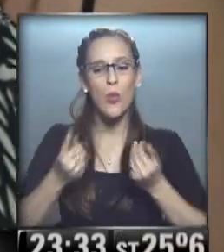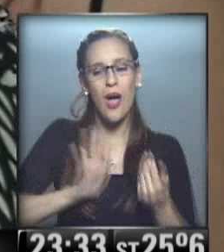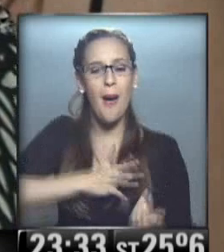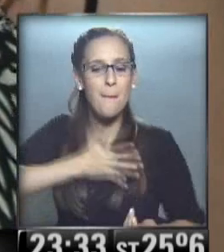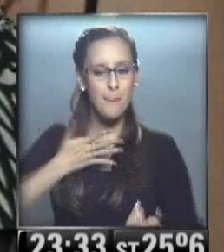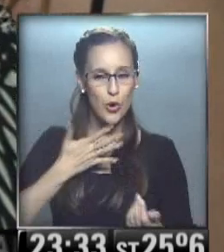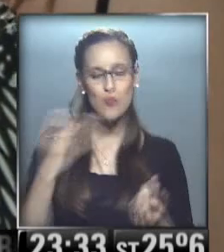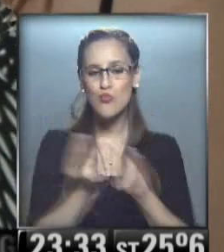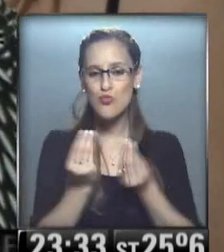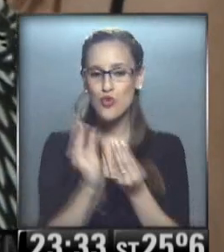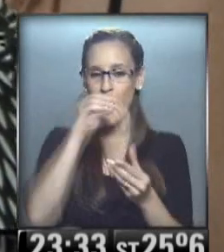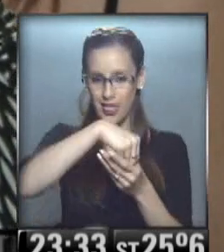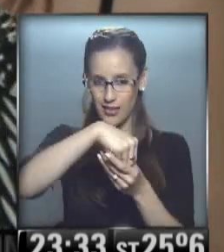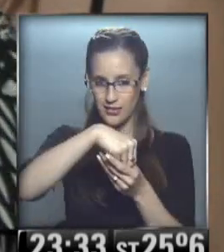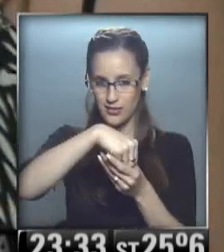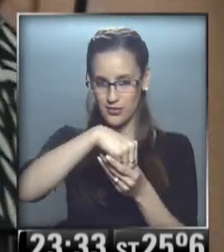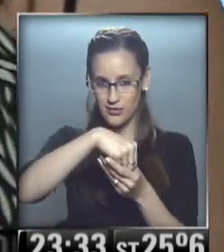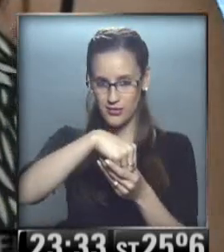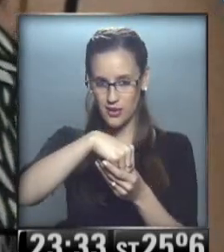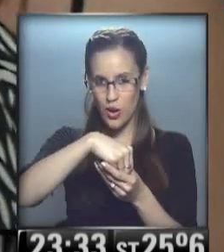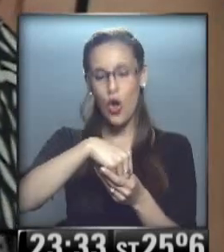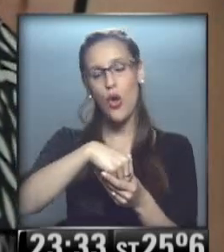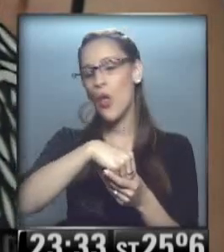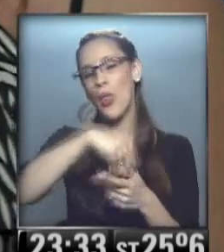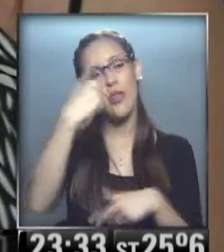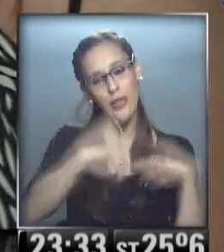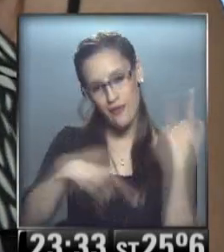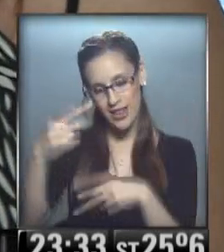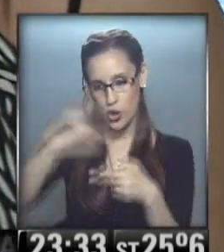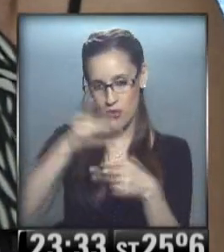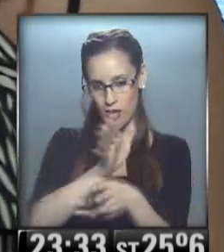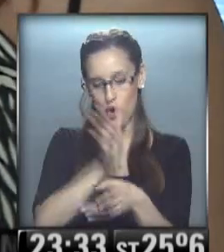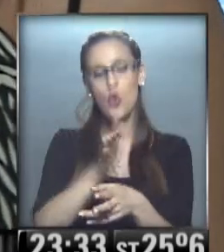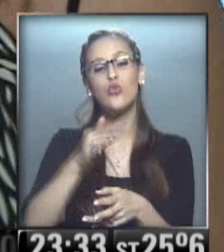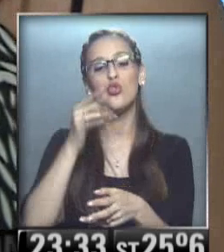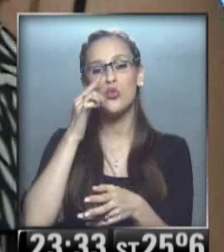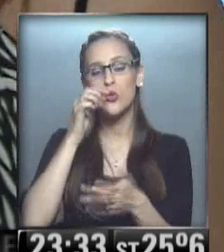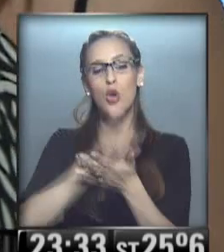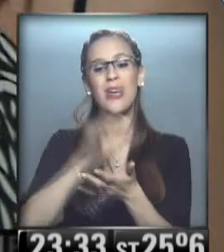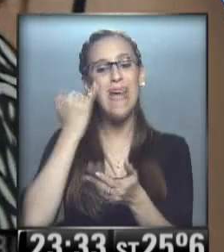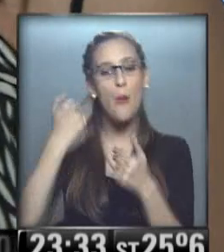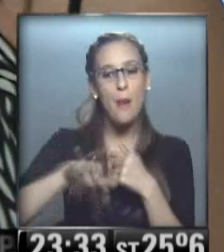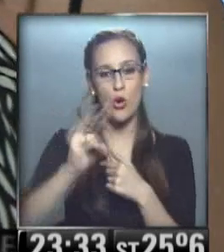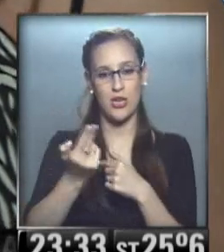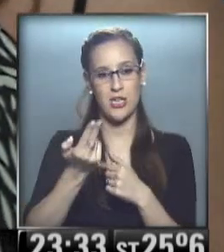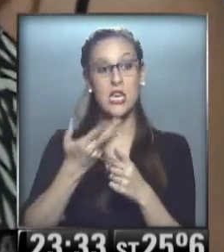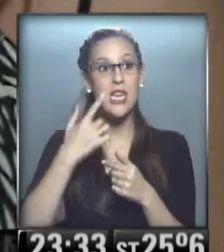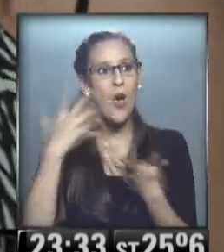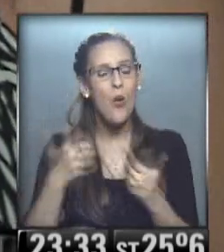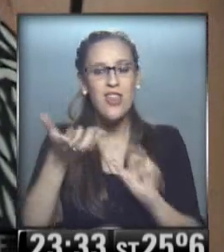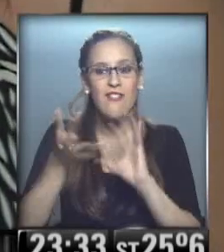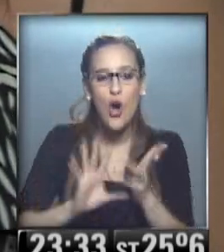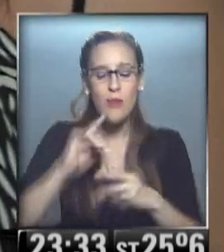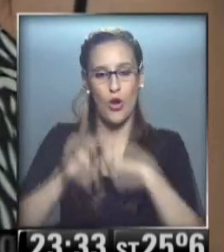de Vanessa Redgrave y Terence Stamp. El amor y los últimos días de la vida y encontrar una razón para seguir viviendo, por